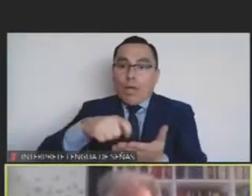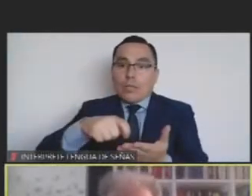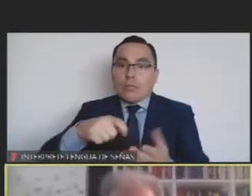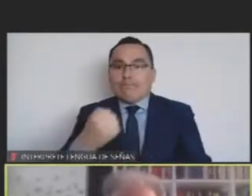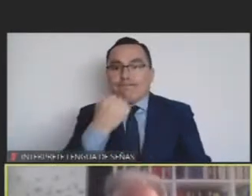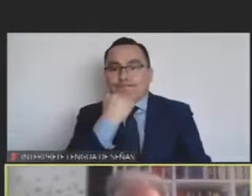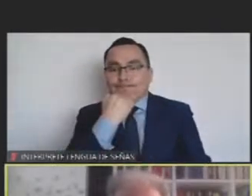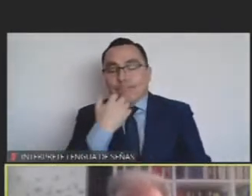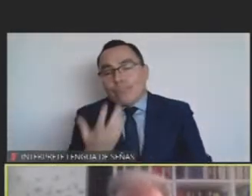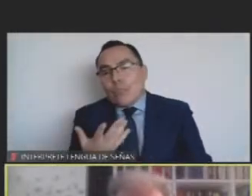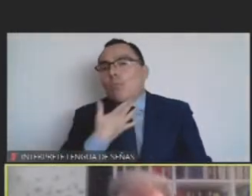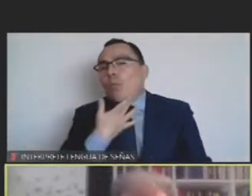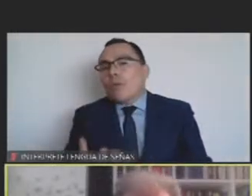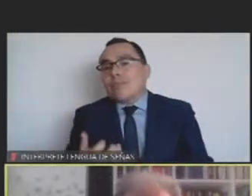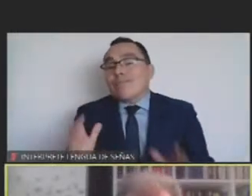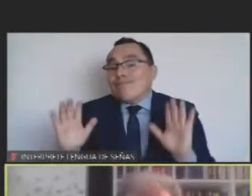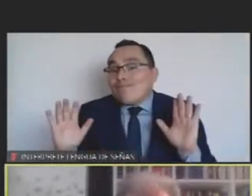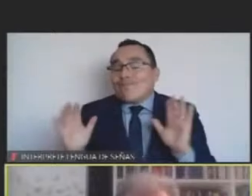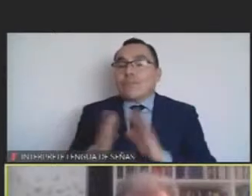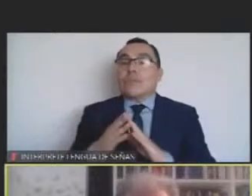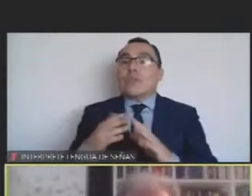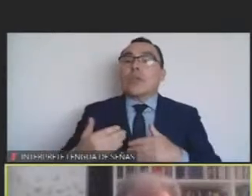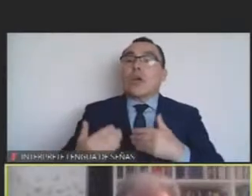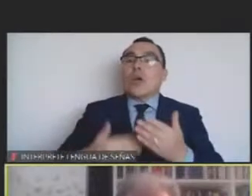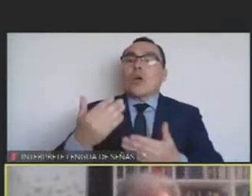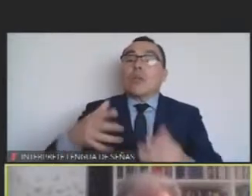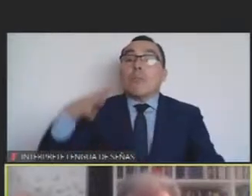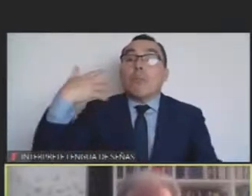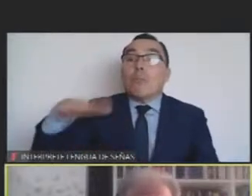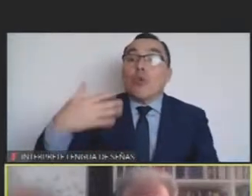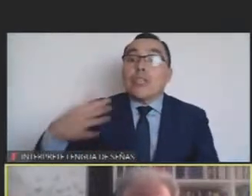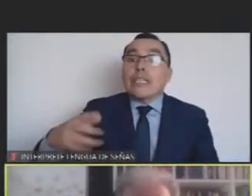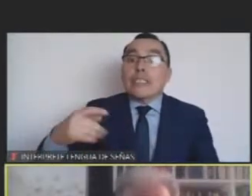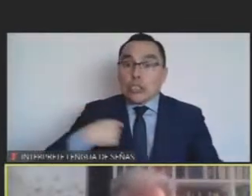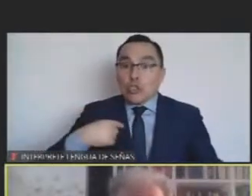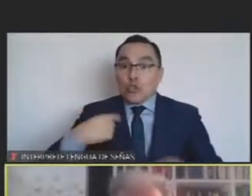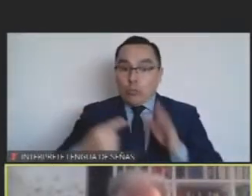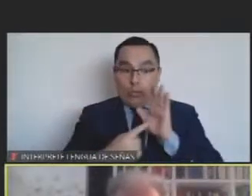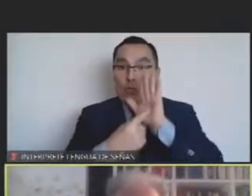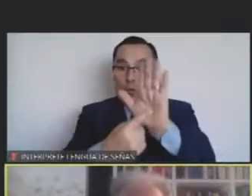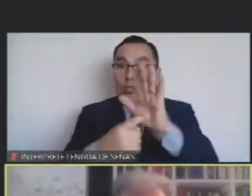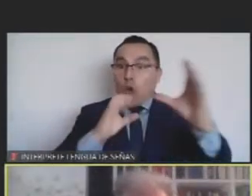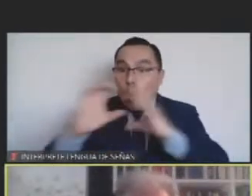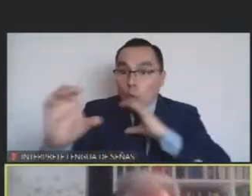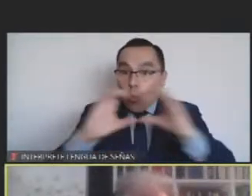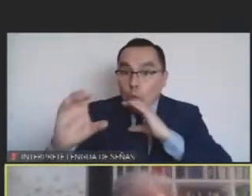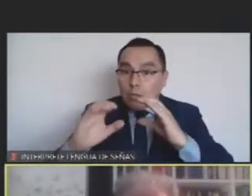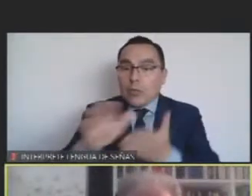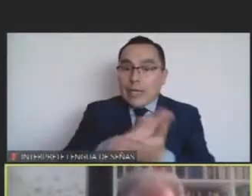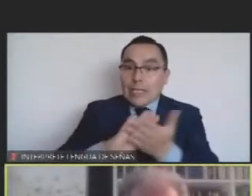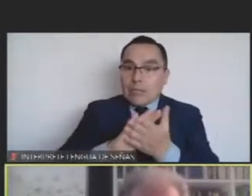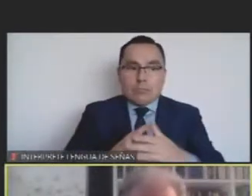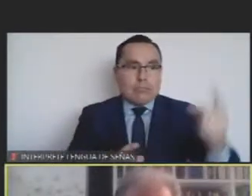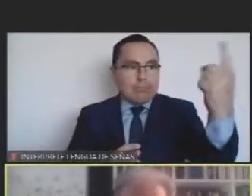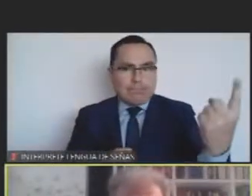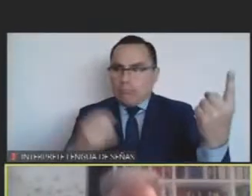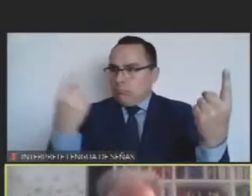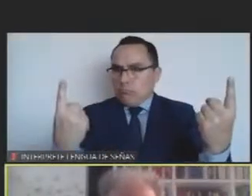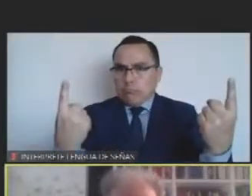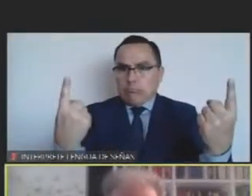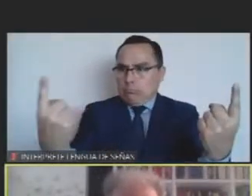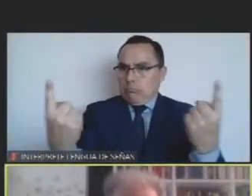afortunado. Lo que importa cuando yo voy a dar a conocer comunicaciones entre distintas personas que pueden o no